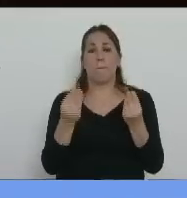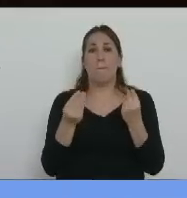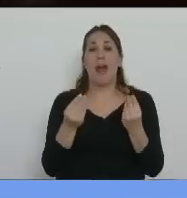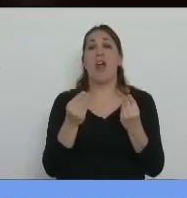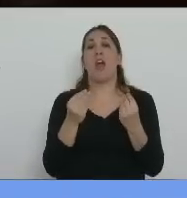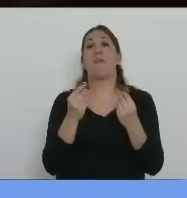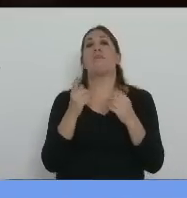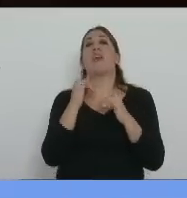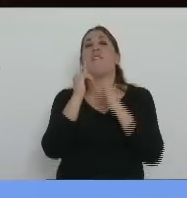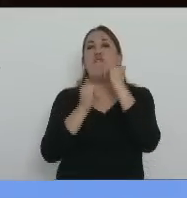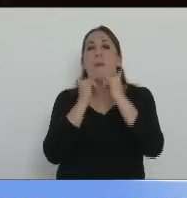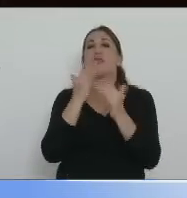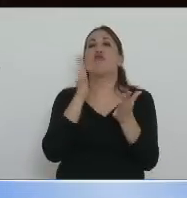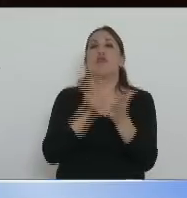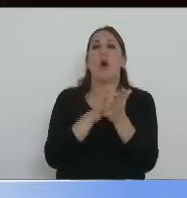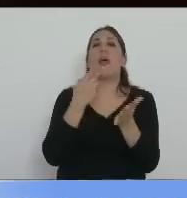impositiva